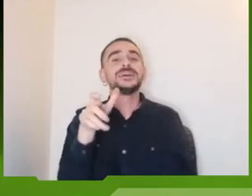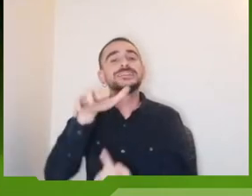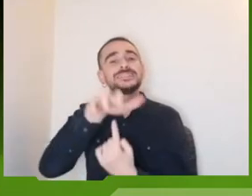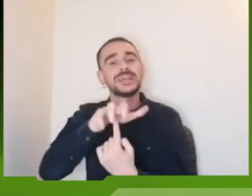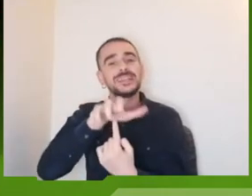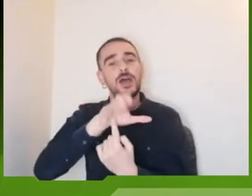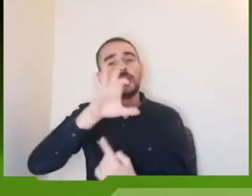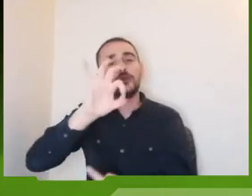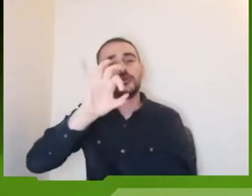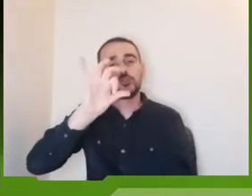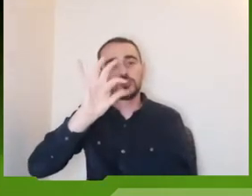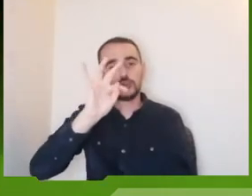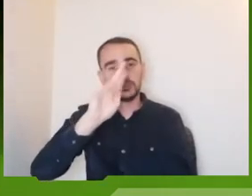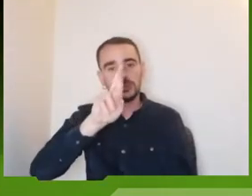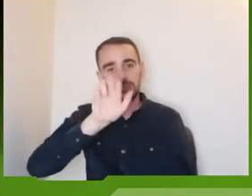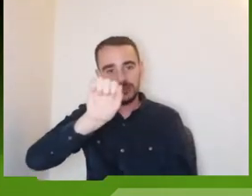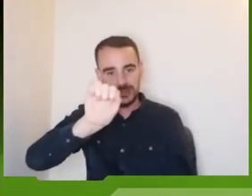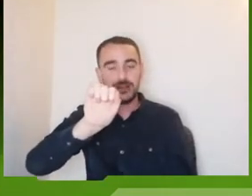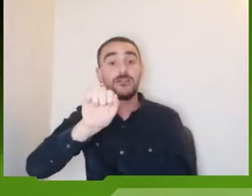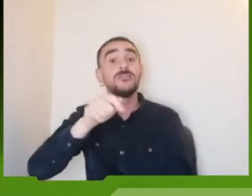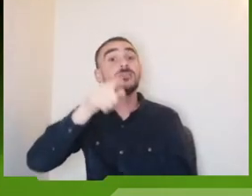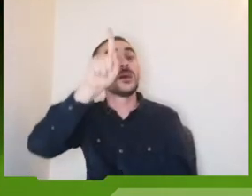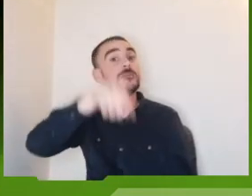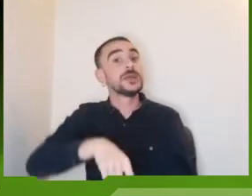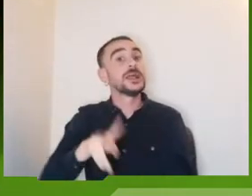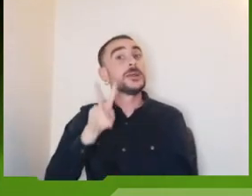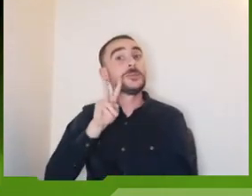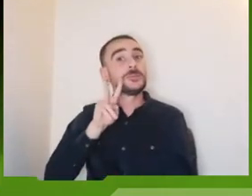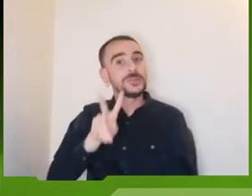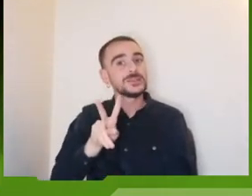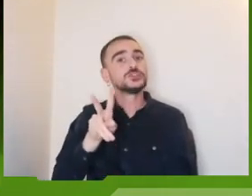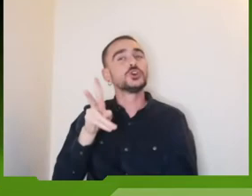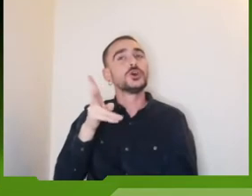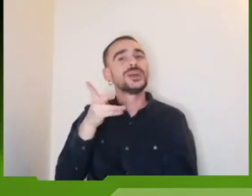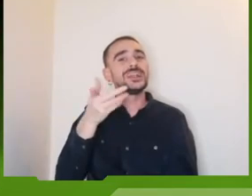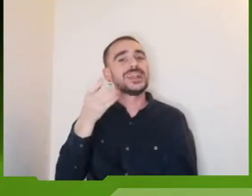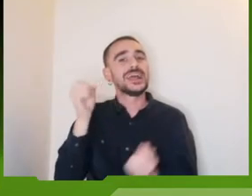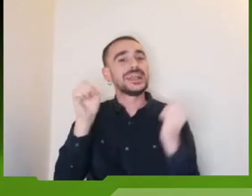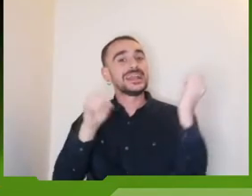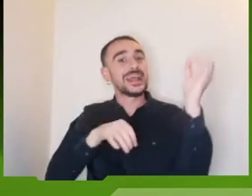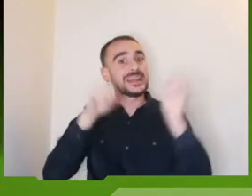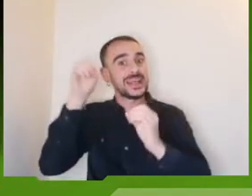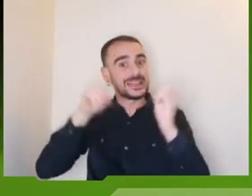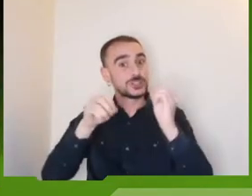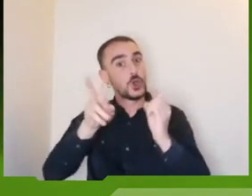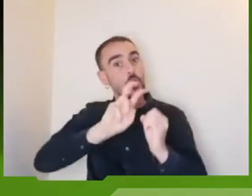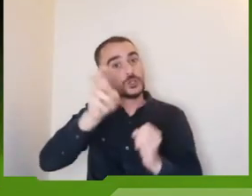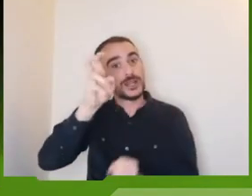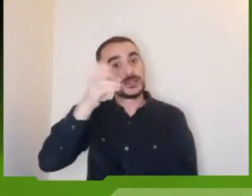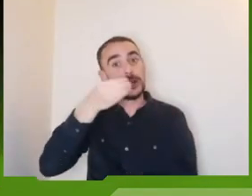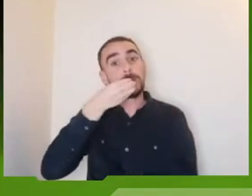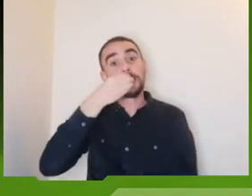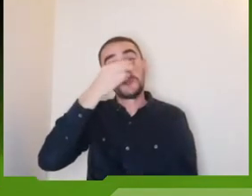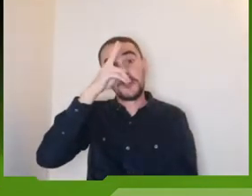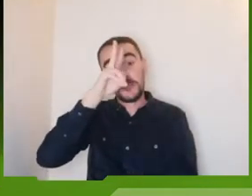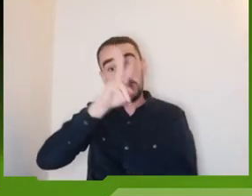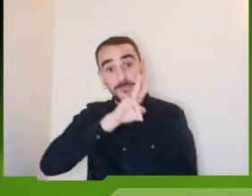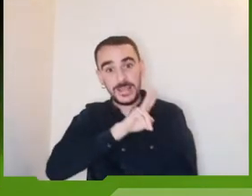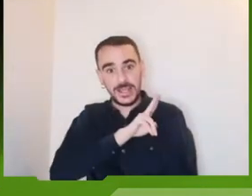visto ¿Sí? también en algún sitio que de recetas veganas que esto también lo machacan con un